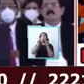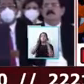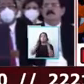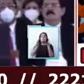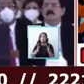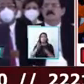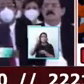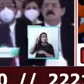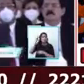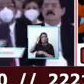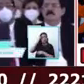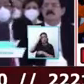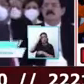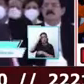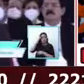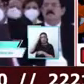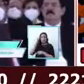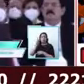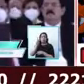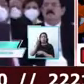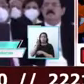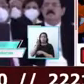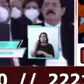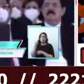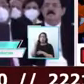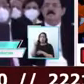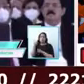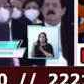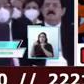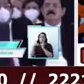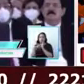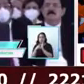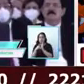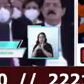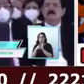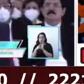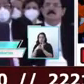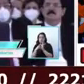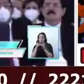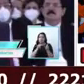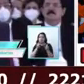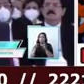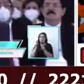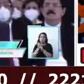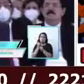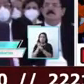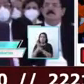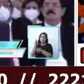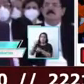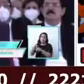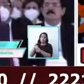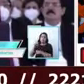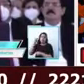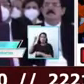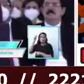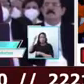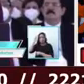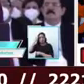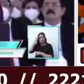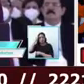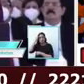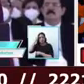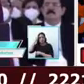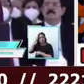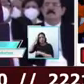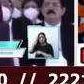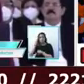establezca mecanismos de apoyar el gobierno de Xiomara Castro, hacer una evaluación constante de lo